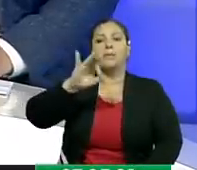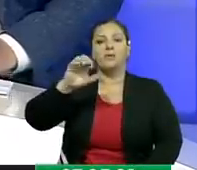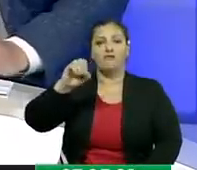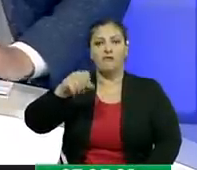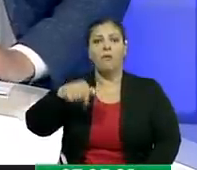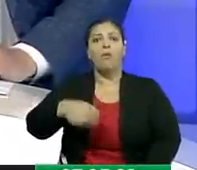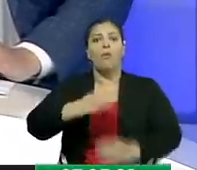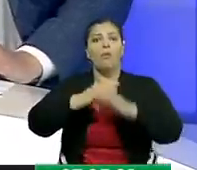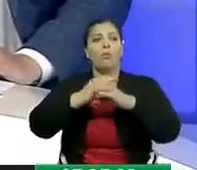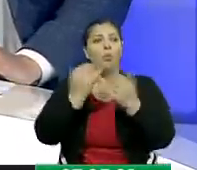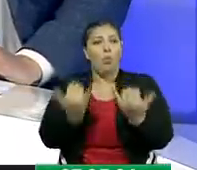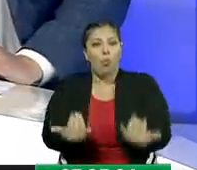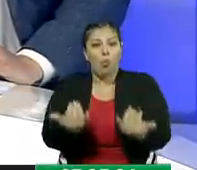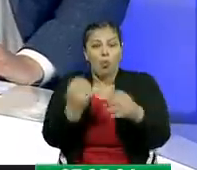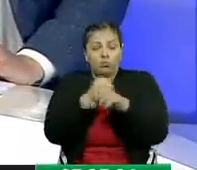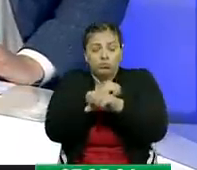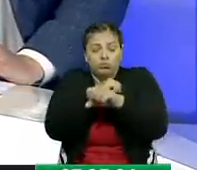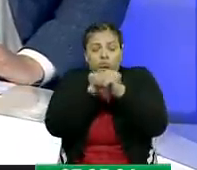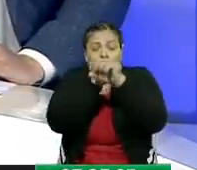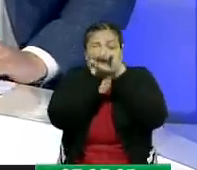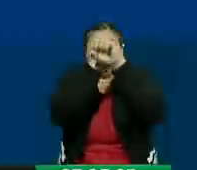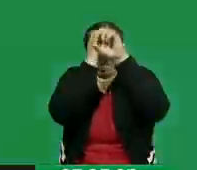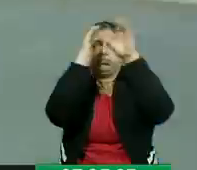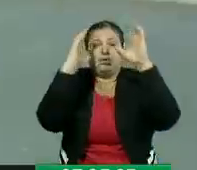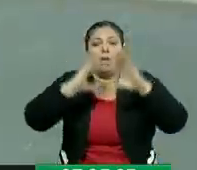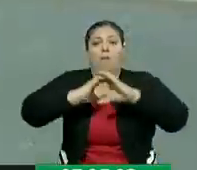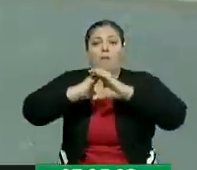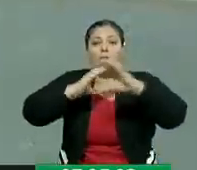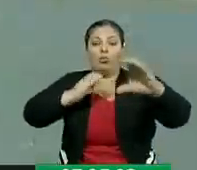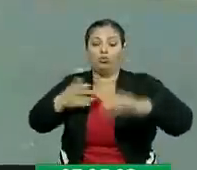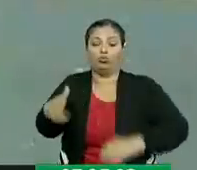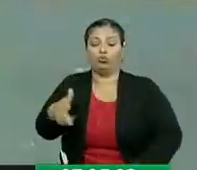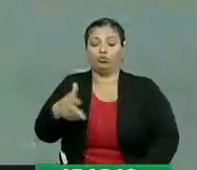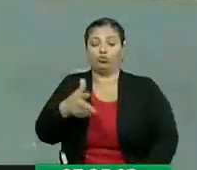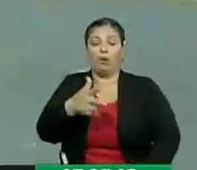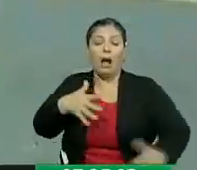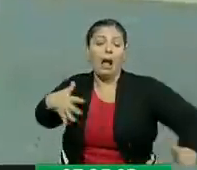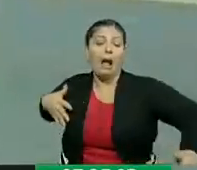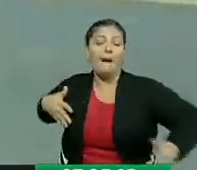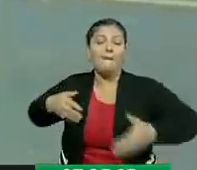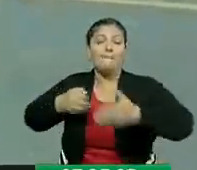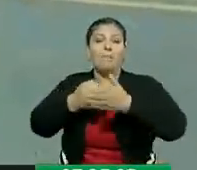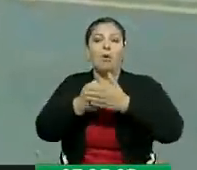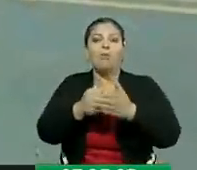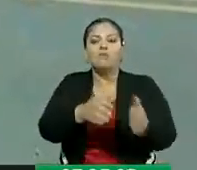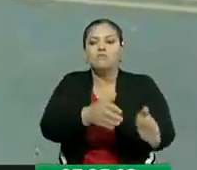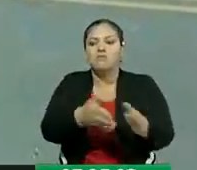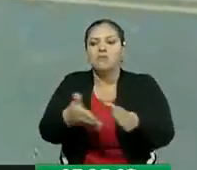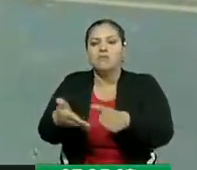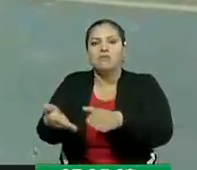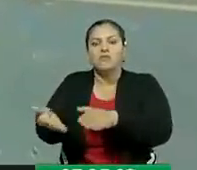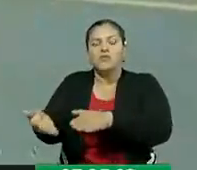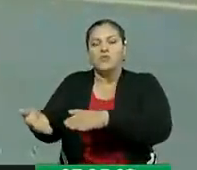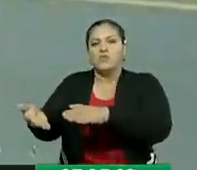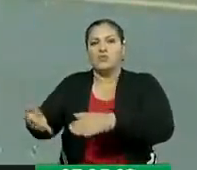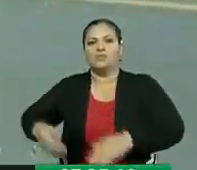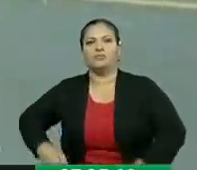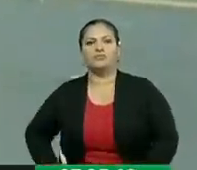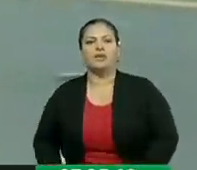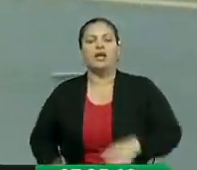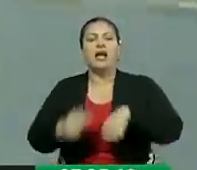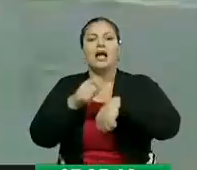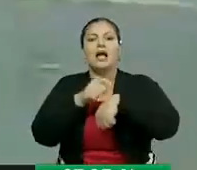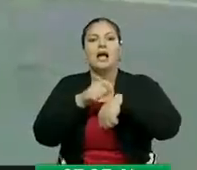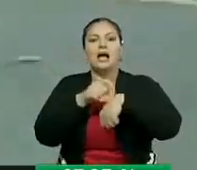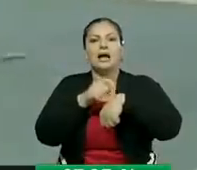tránsito en horas de la madrugada. De lo que nos han comentado personal del Cuerpo de Bomberos, de esto se reportó pasado las 0:03 de